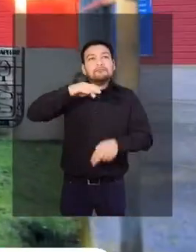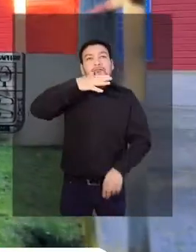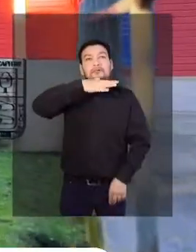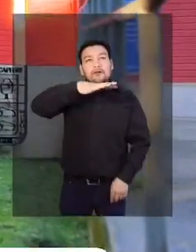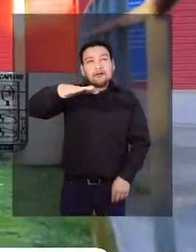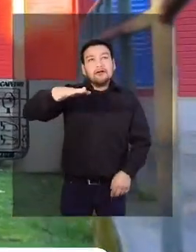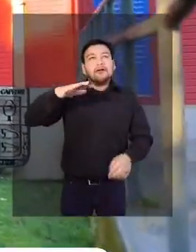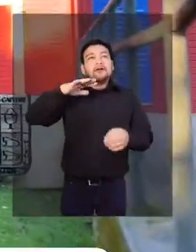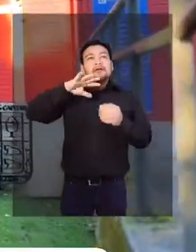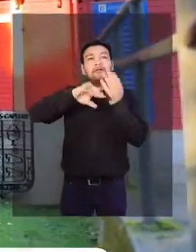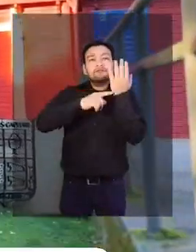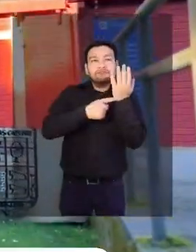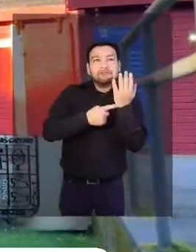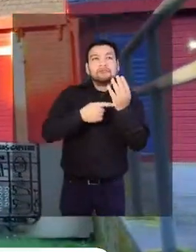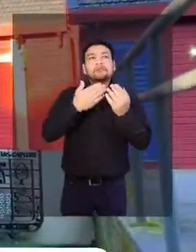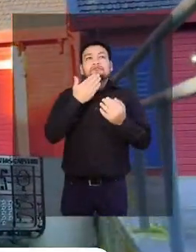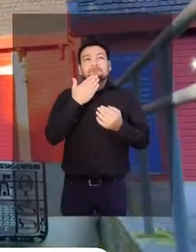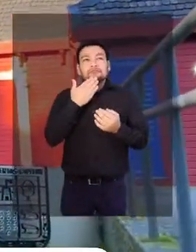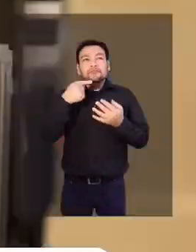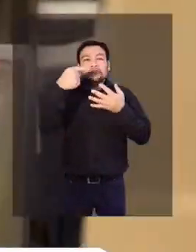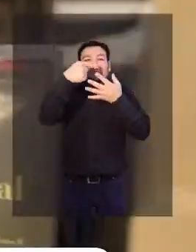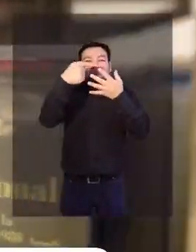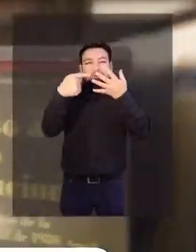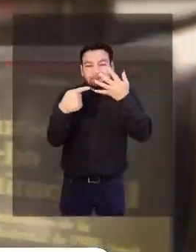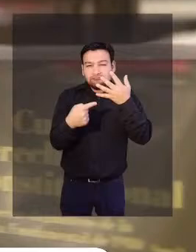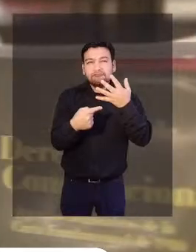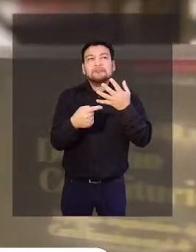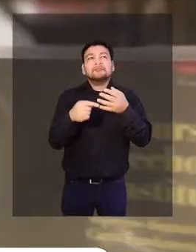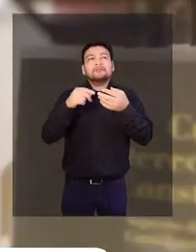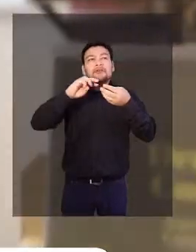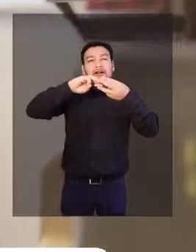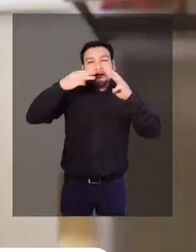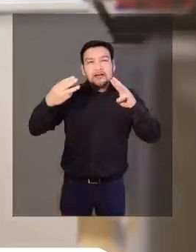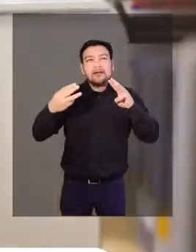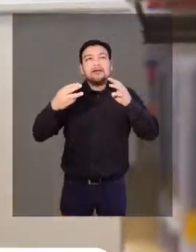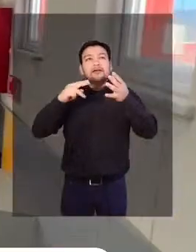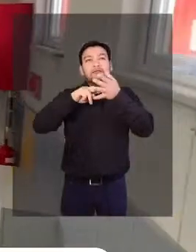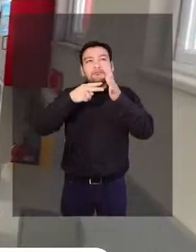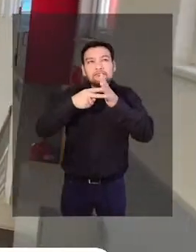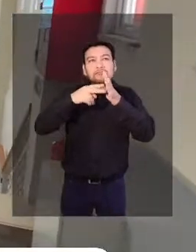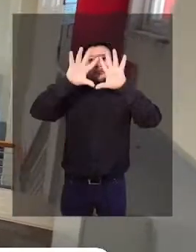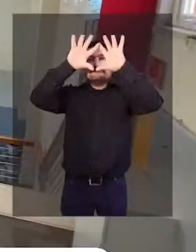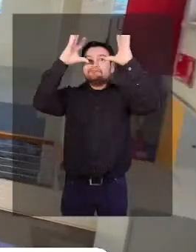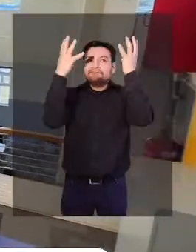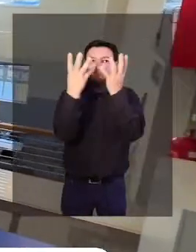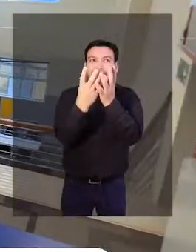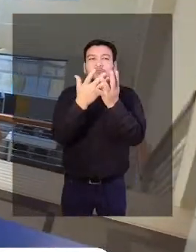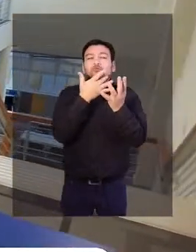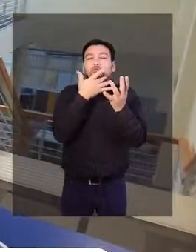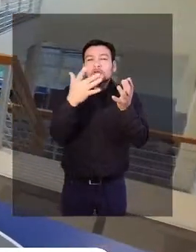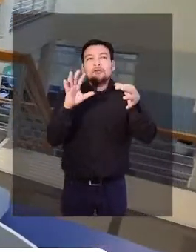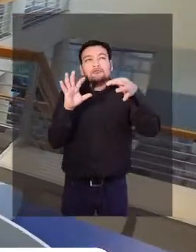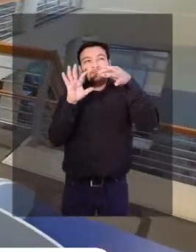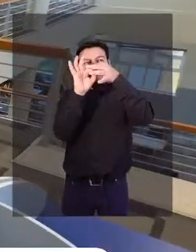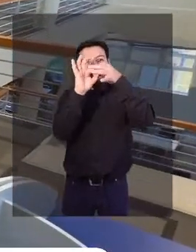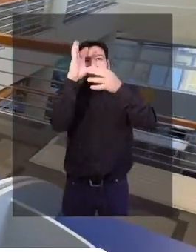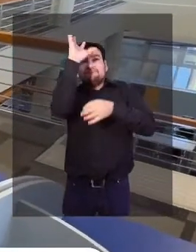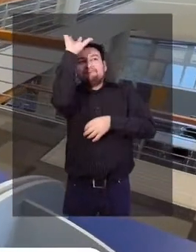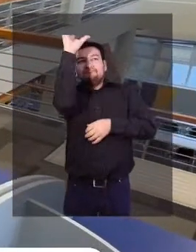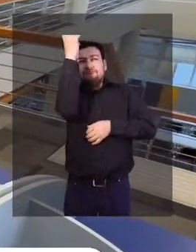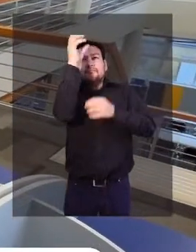A lo largo de sus 34 años de existencia, nuestra sede de Puerto Montt ha experimentado un desarrollo